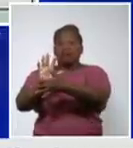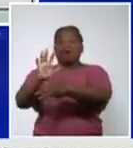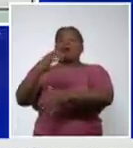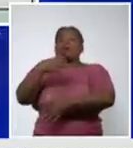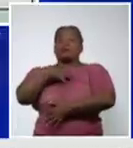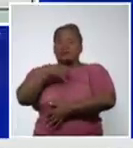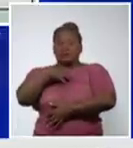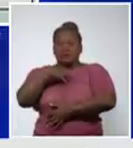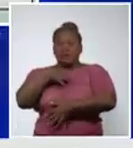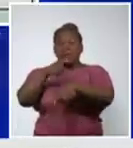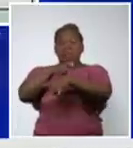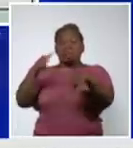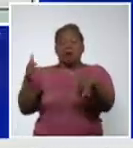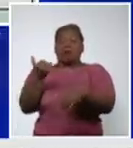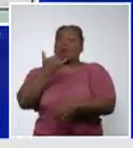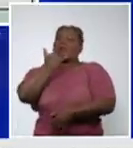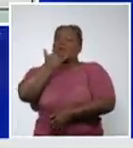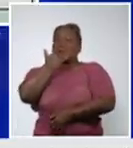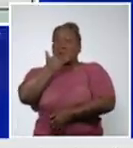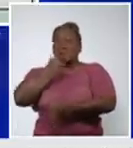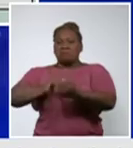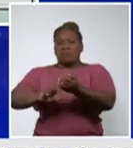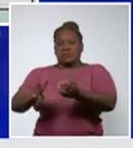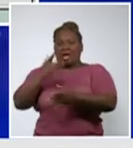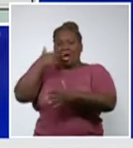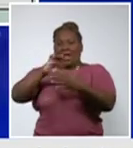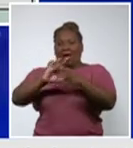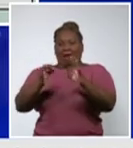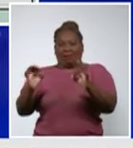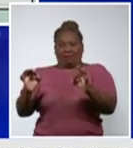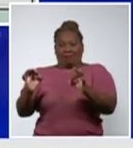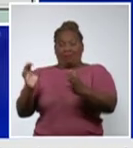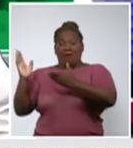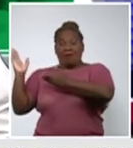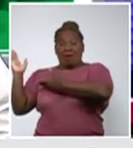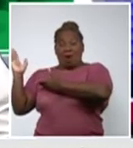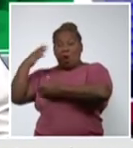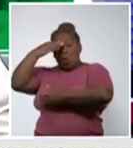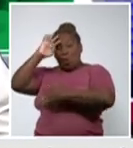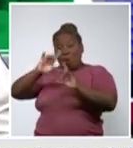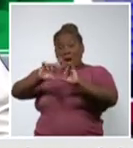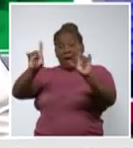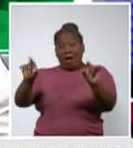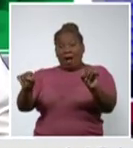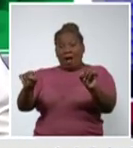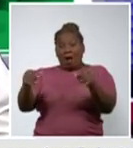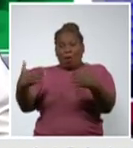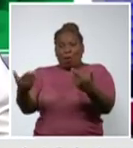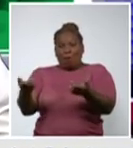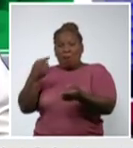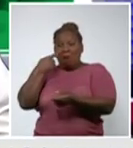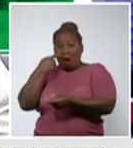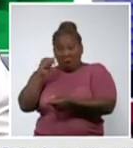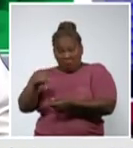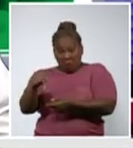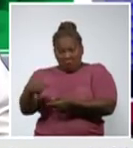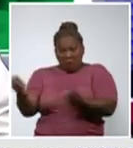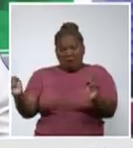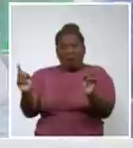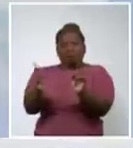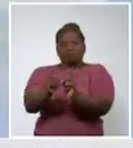mayores tasas en esta provincia. Este es el comportamiento de Cuba. Vamos a ver ahora el resumen de los